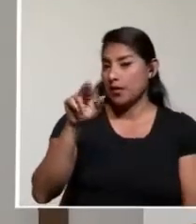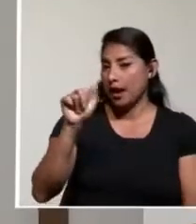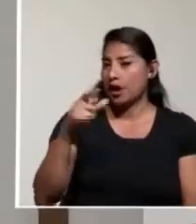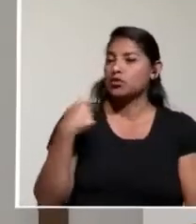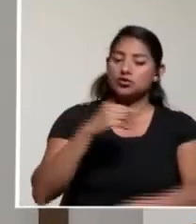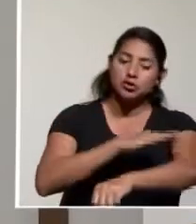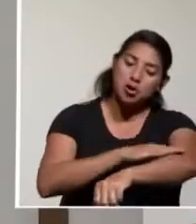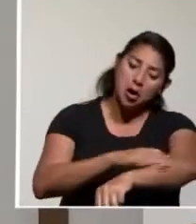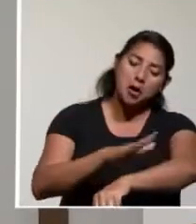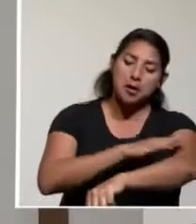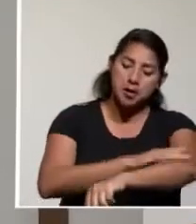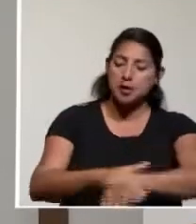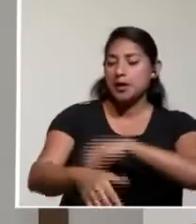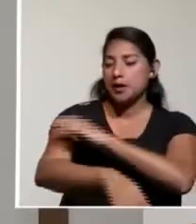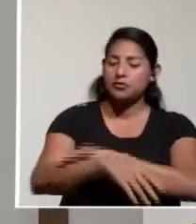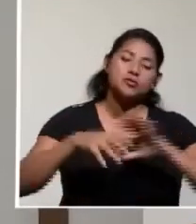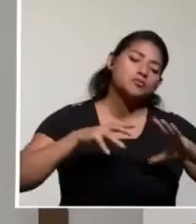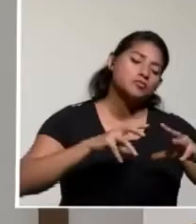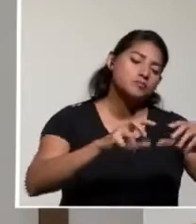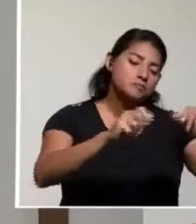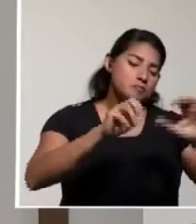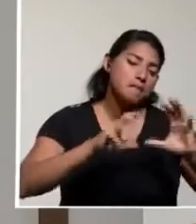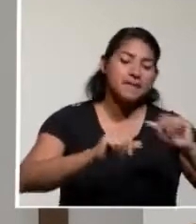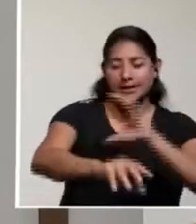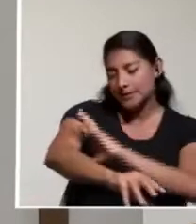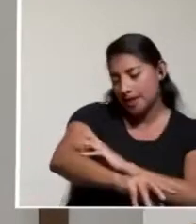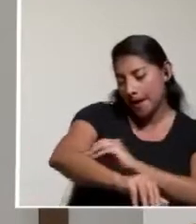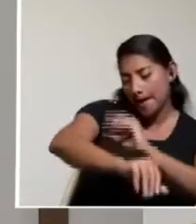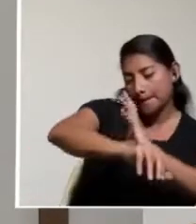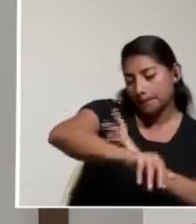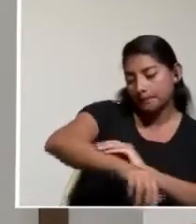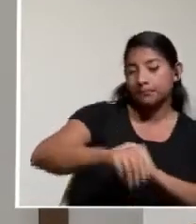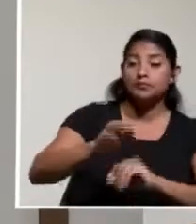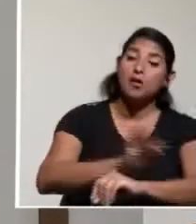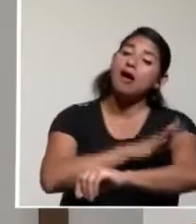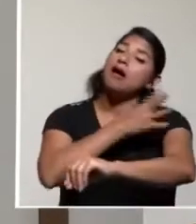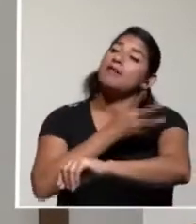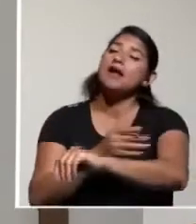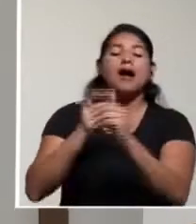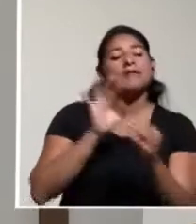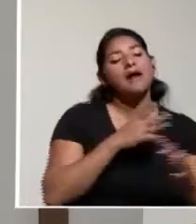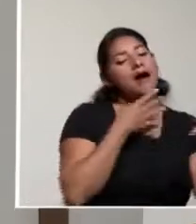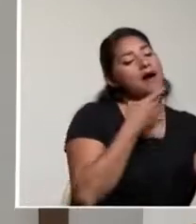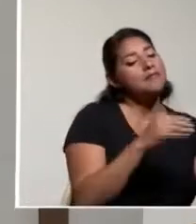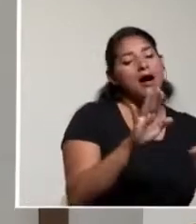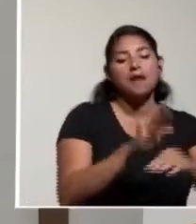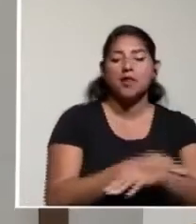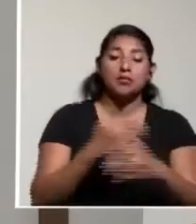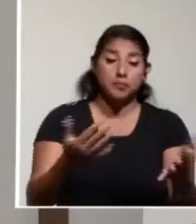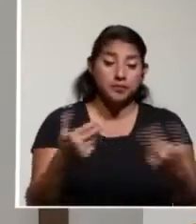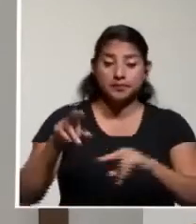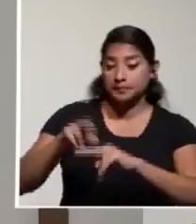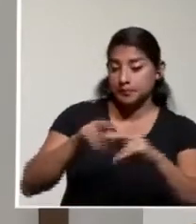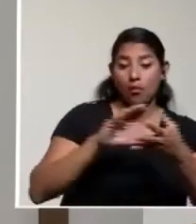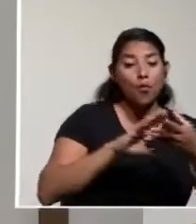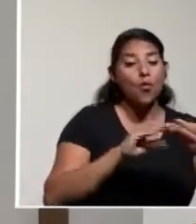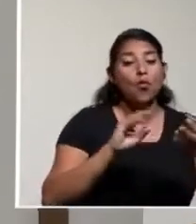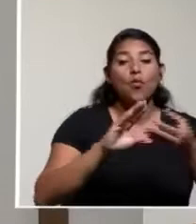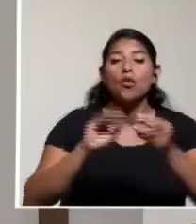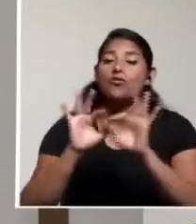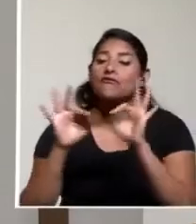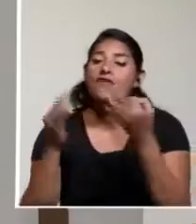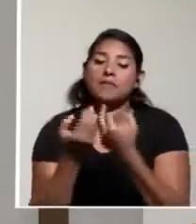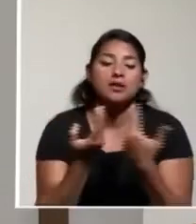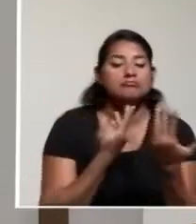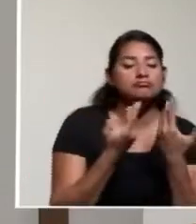Nos pasamos cremita, uh-huh, nos hacemos masajitos, nos cantamos unos a los claro otros, leemos sí un cuento juntos. Uh-huh. Y así,